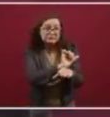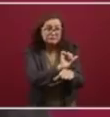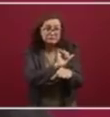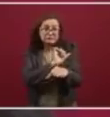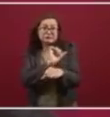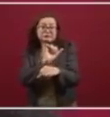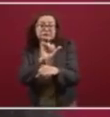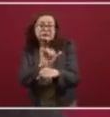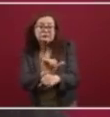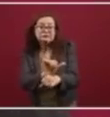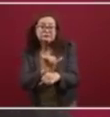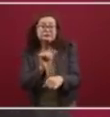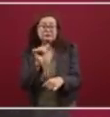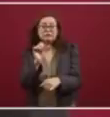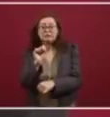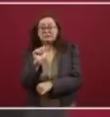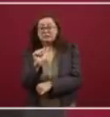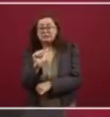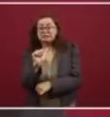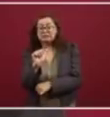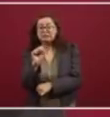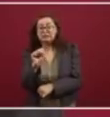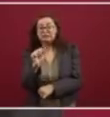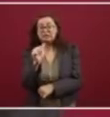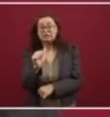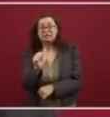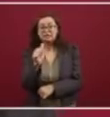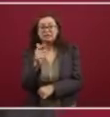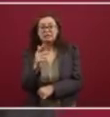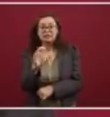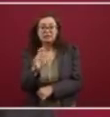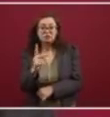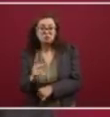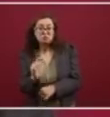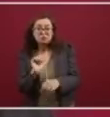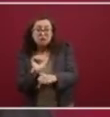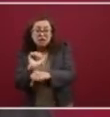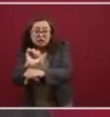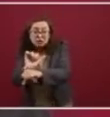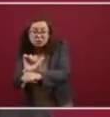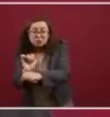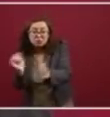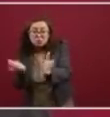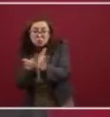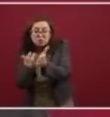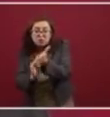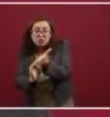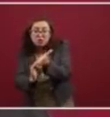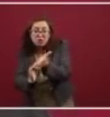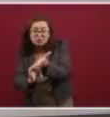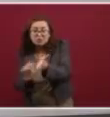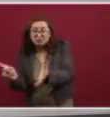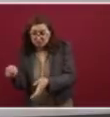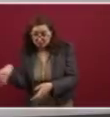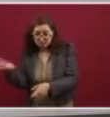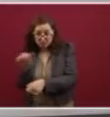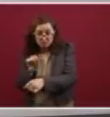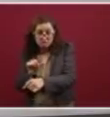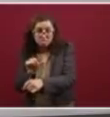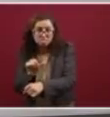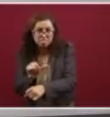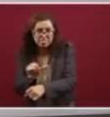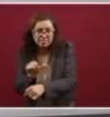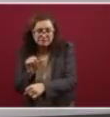ni a la Secretaría de Hacienda, el que les condonen los impuestos, porque ya